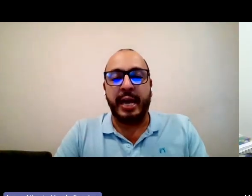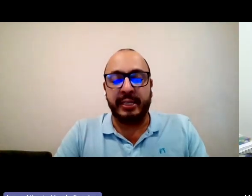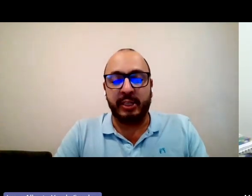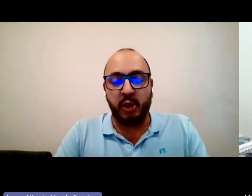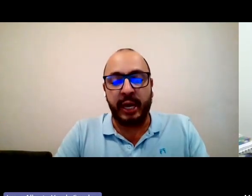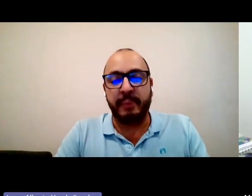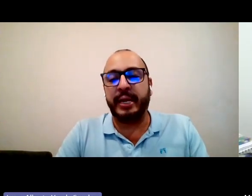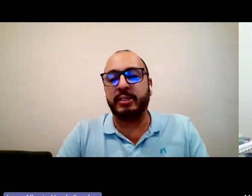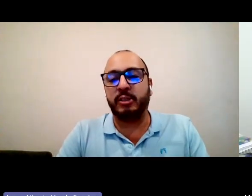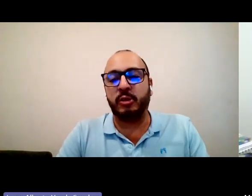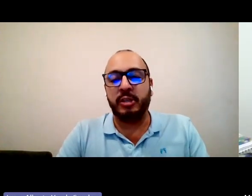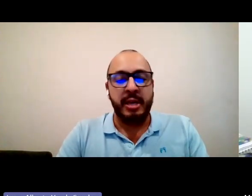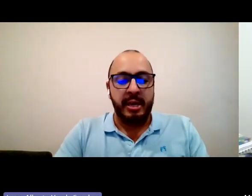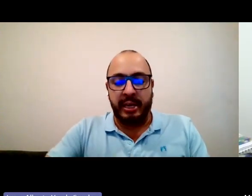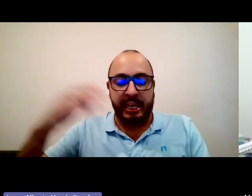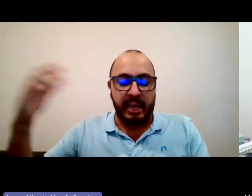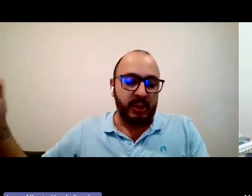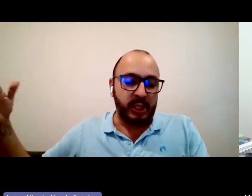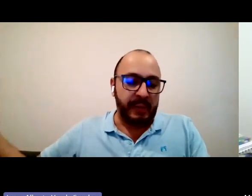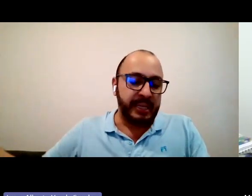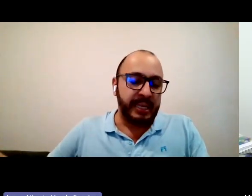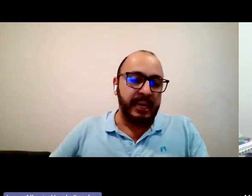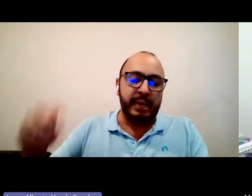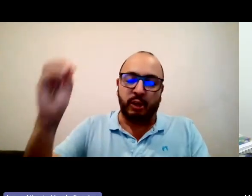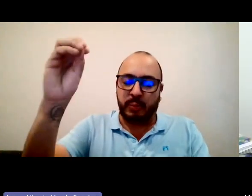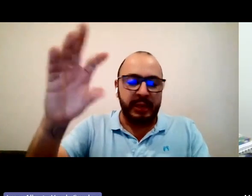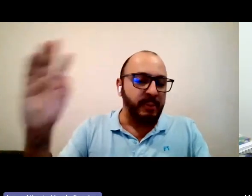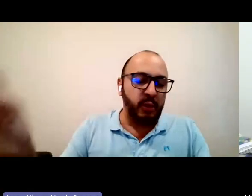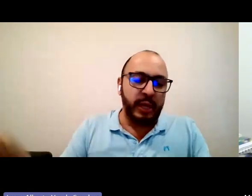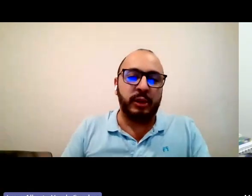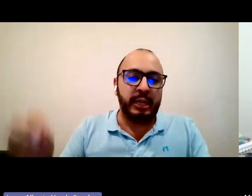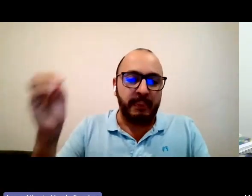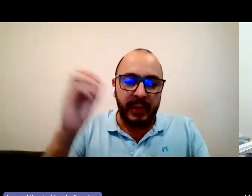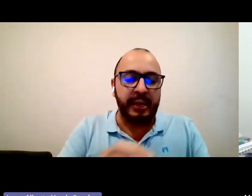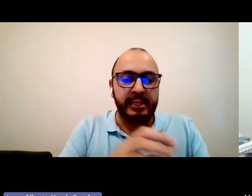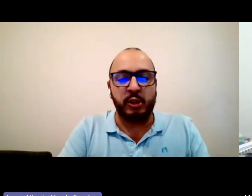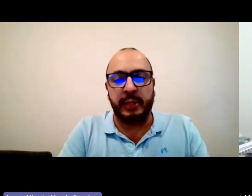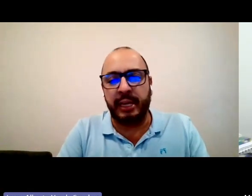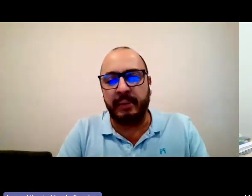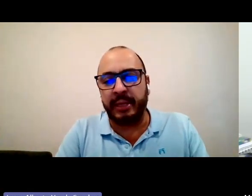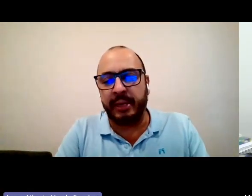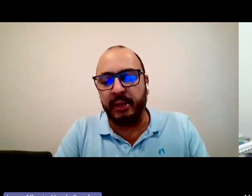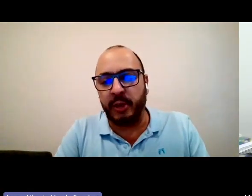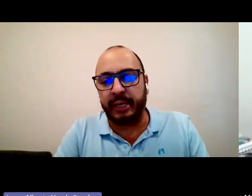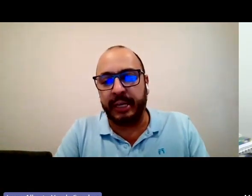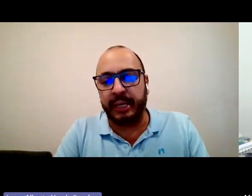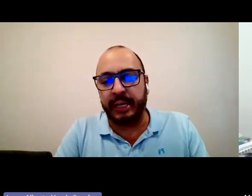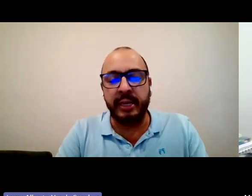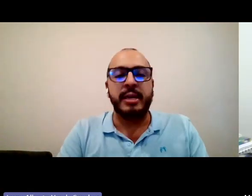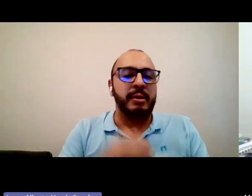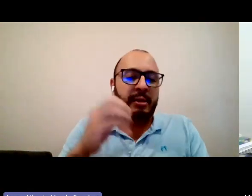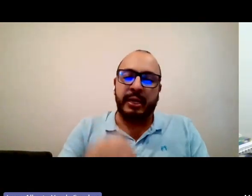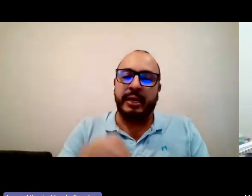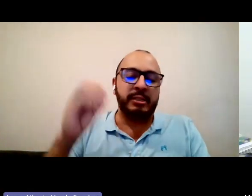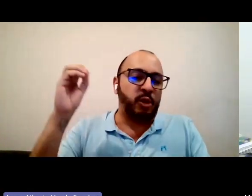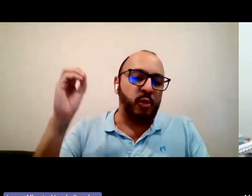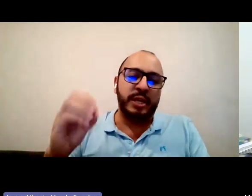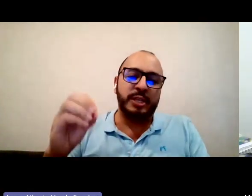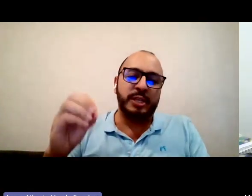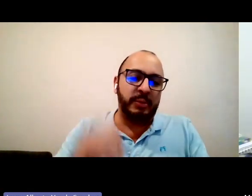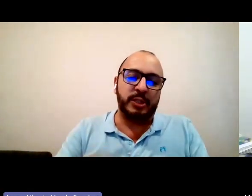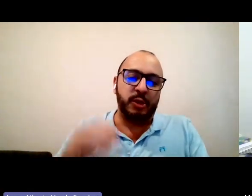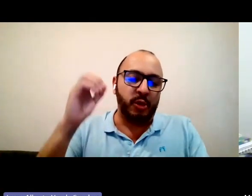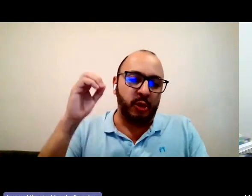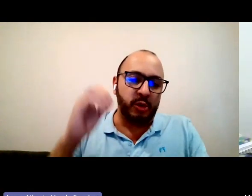como asesora para estos lineamientos que van a salir, y el hospital modelo también, que es el Hospital de la Madre y Niño Guerrerense, es con